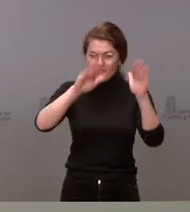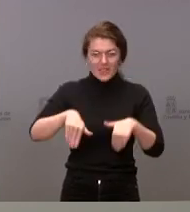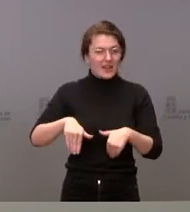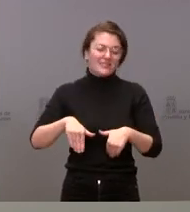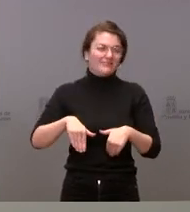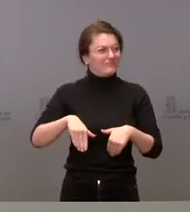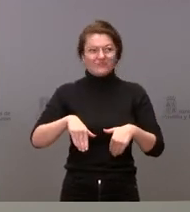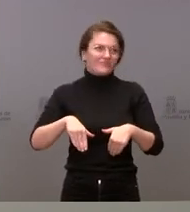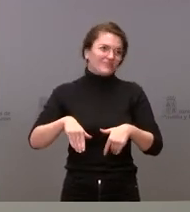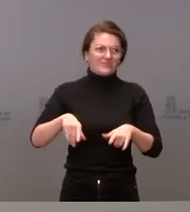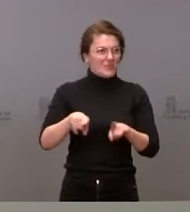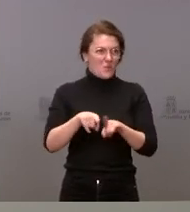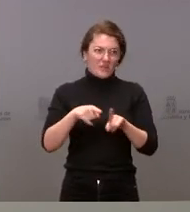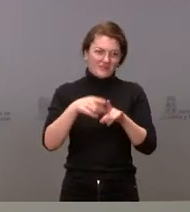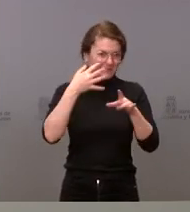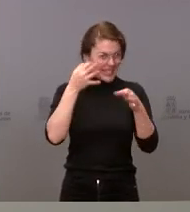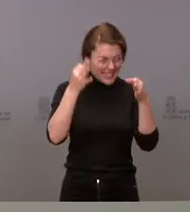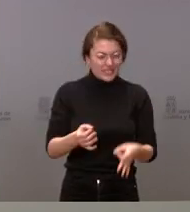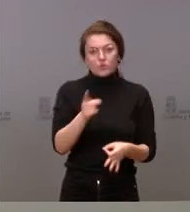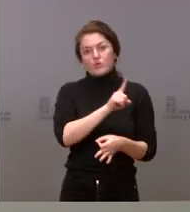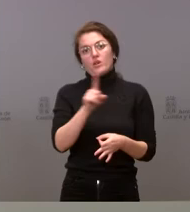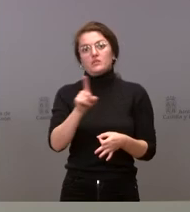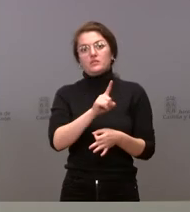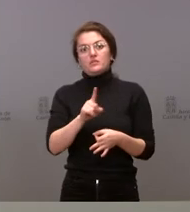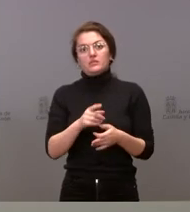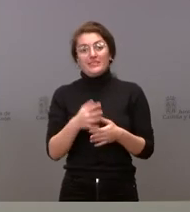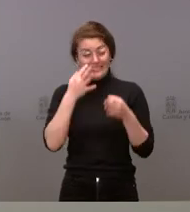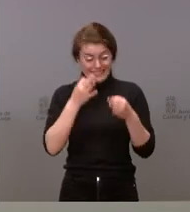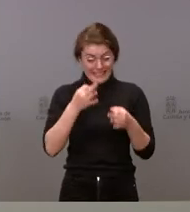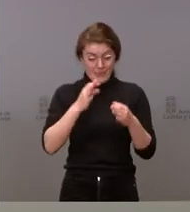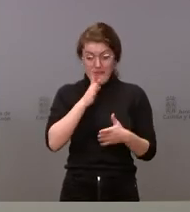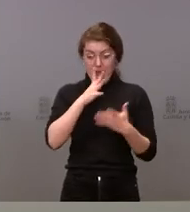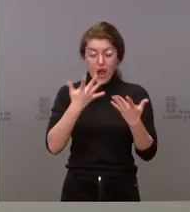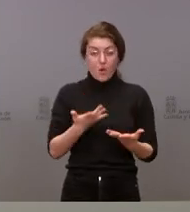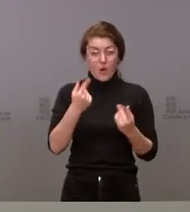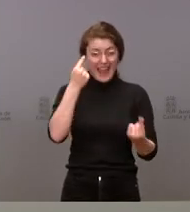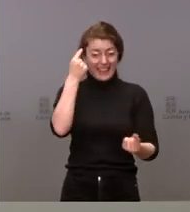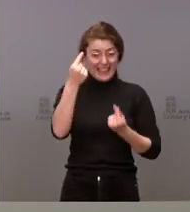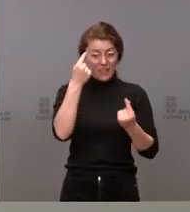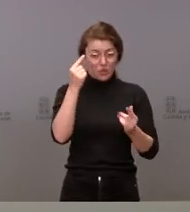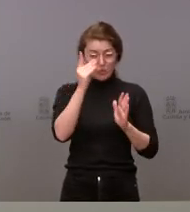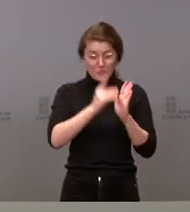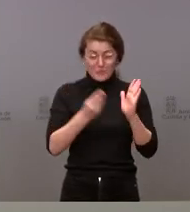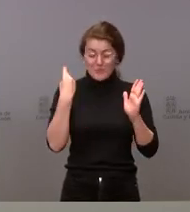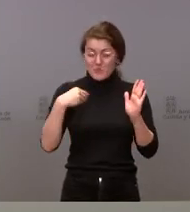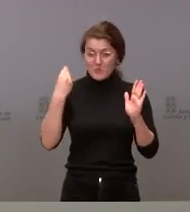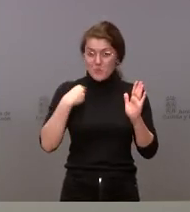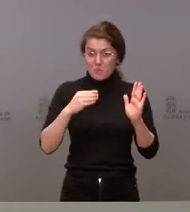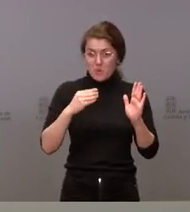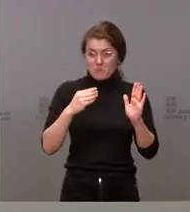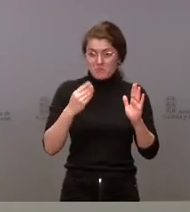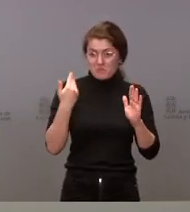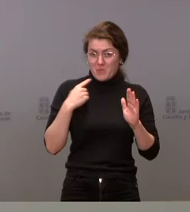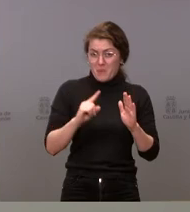que es una valoración inexacta realmente con los datos que disponemos de los primeros días el precio